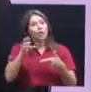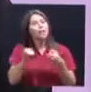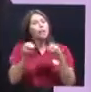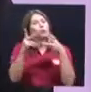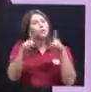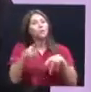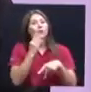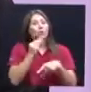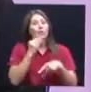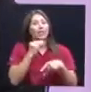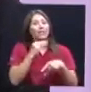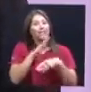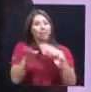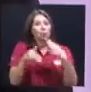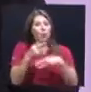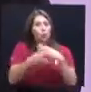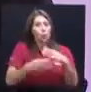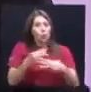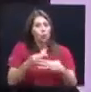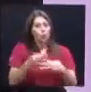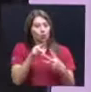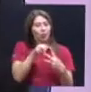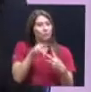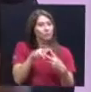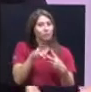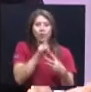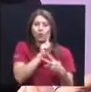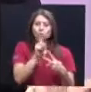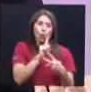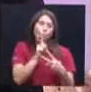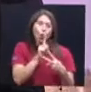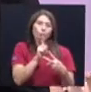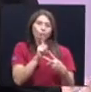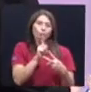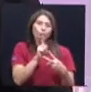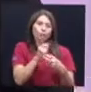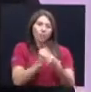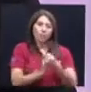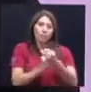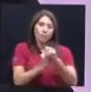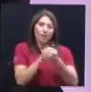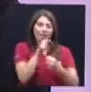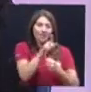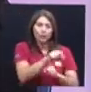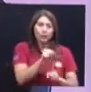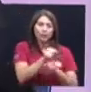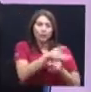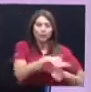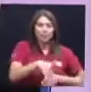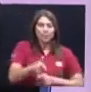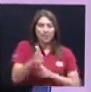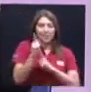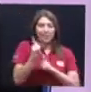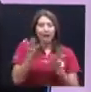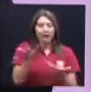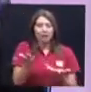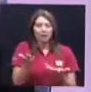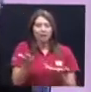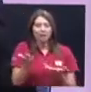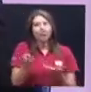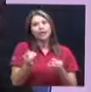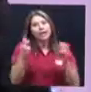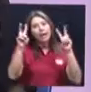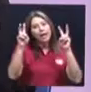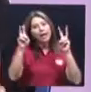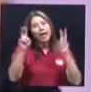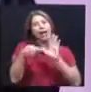mundo Exacto que que digamos no no tienen por qué responder ante estas cosas de que tienen que ver con algo militar y con algo que en nombre de una